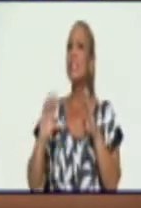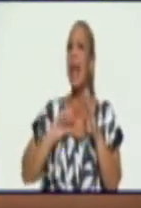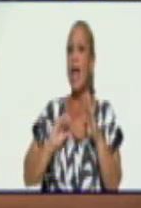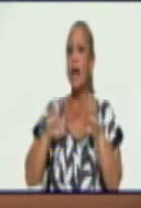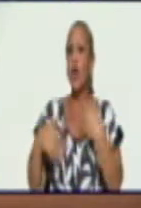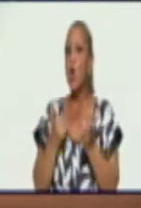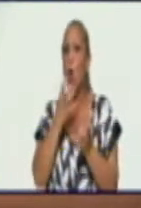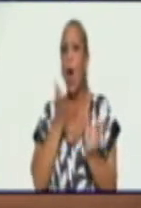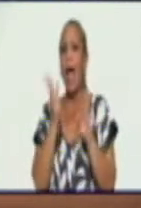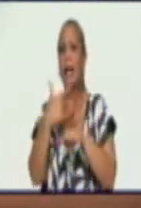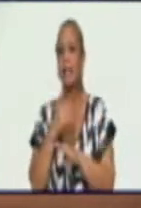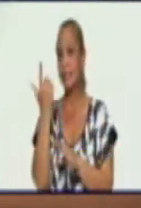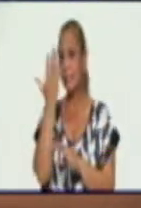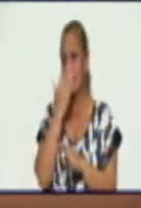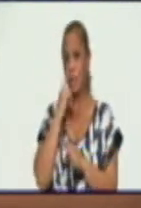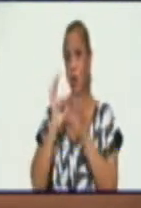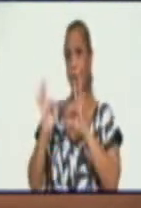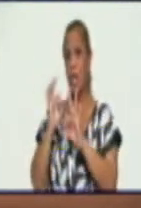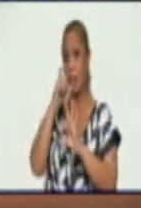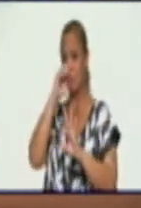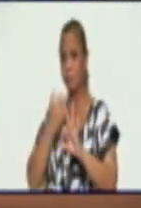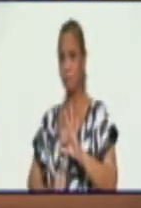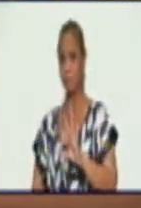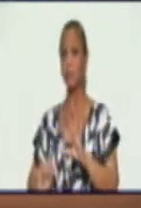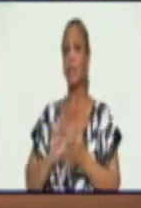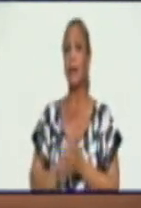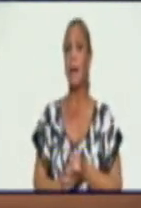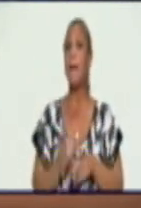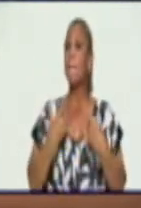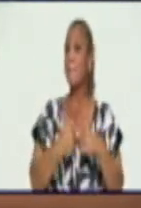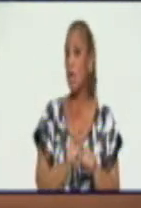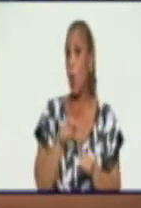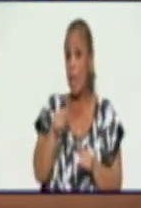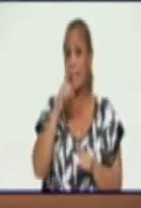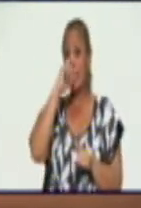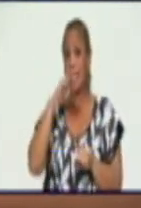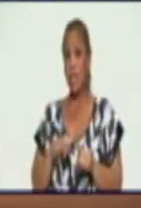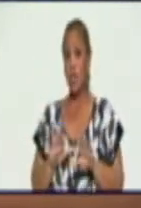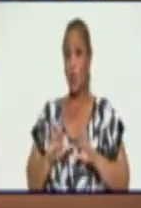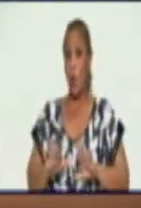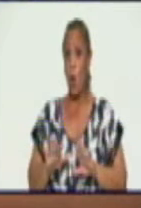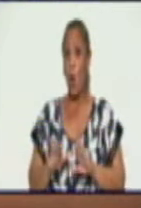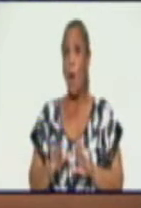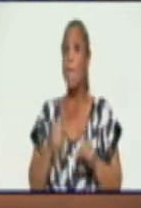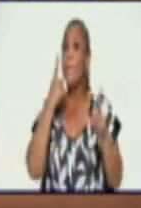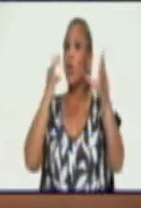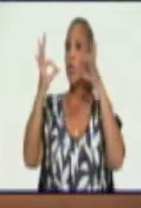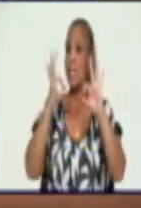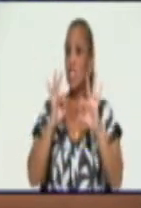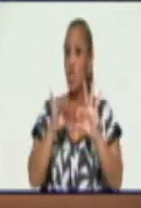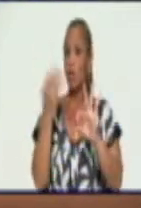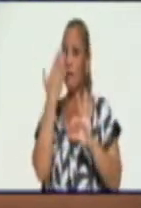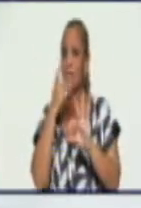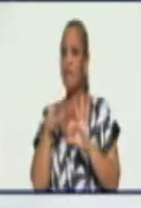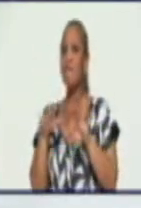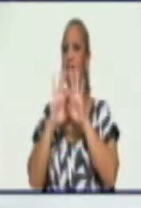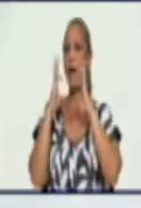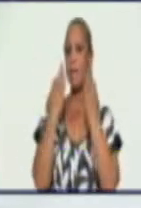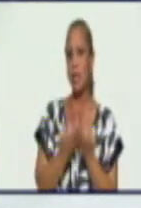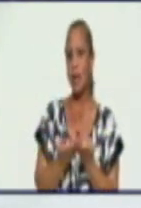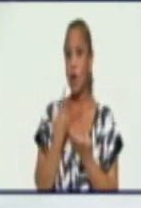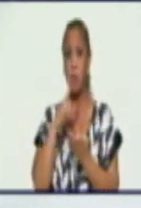tienen quien le cuide a su hijo menor de edad pero ese digo menor de edad es para que tenga la protección de la familia no es